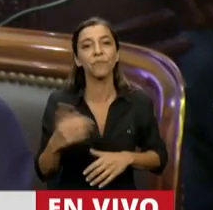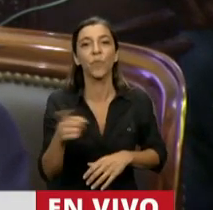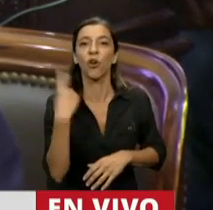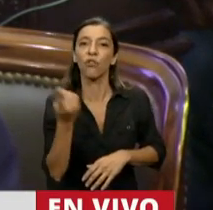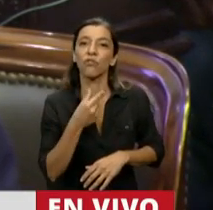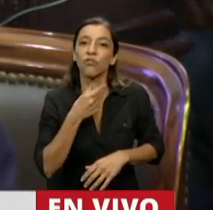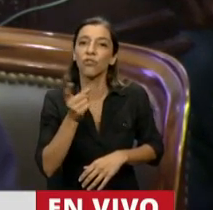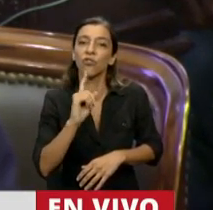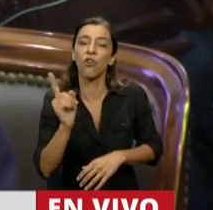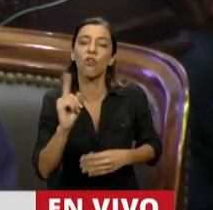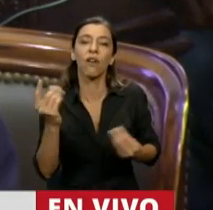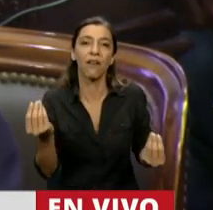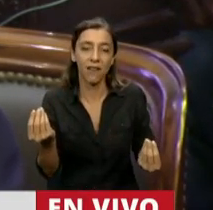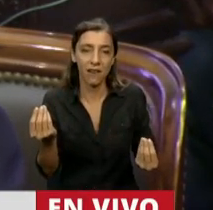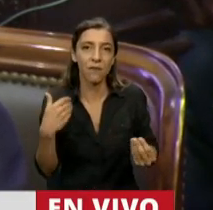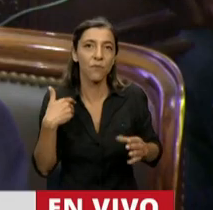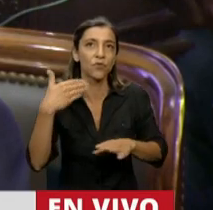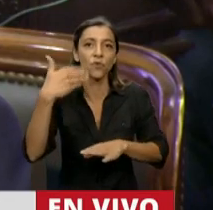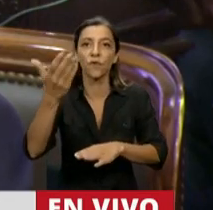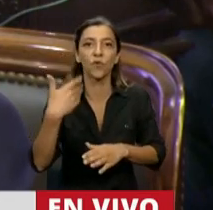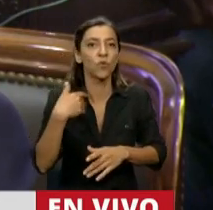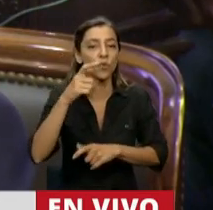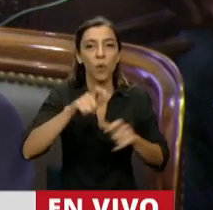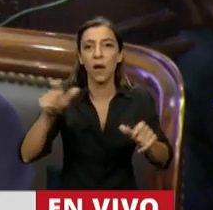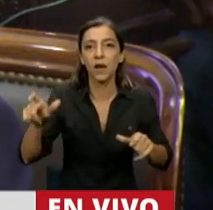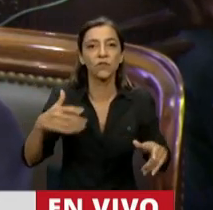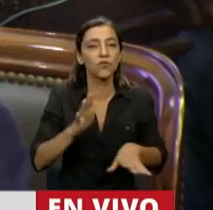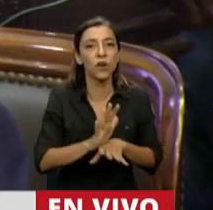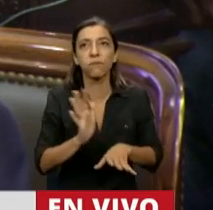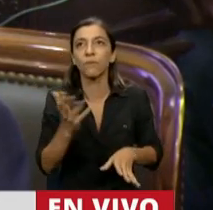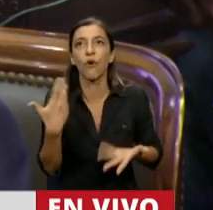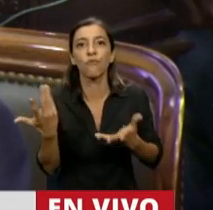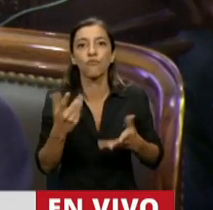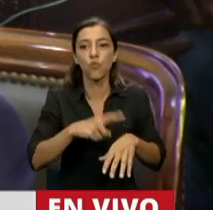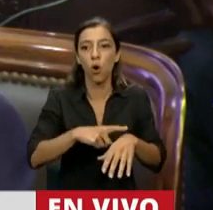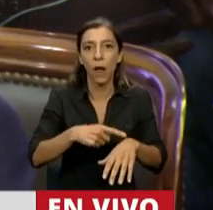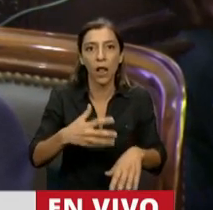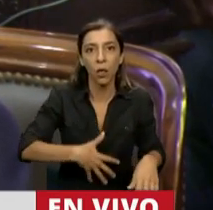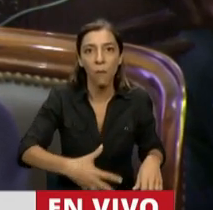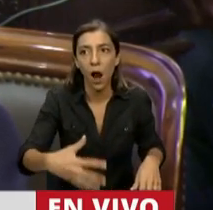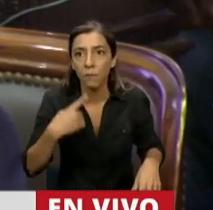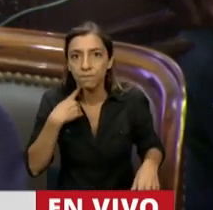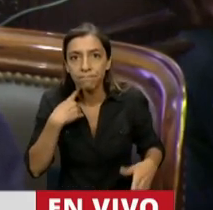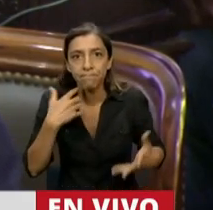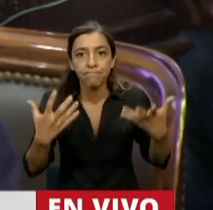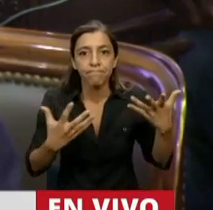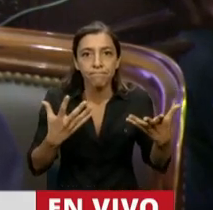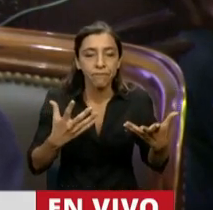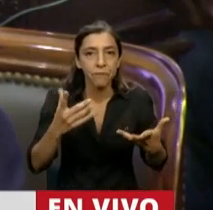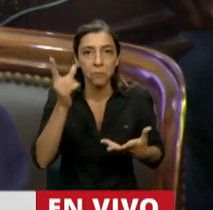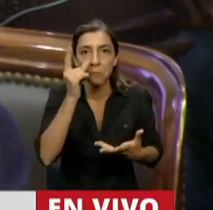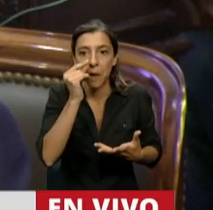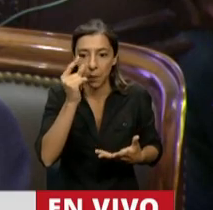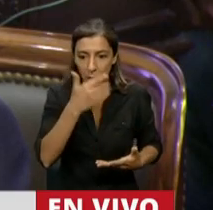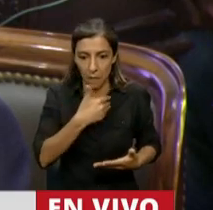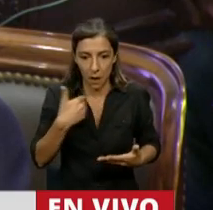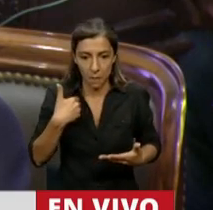argentina ni ningún argentino termine siendo madre o padre si no han buscado ese